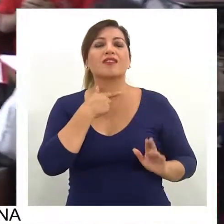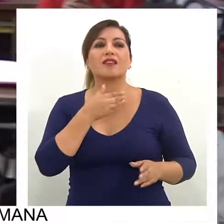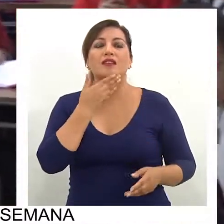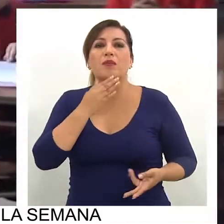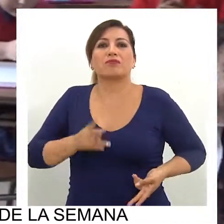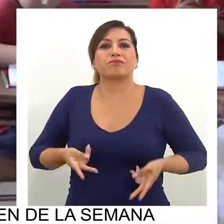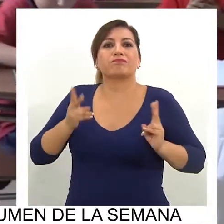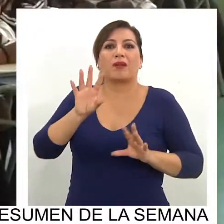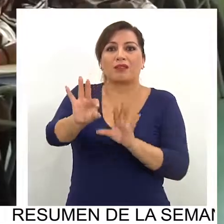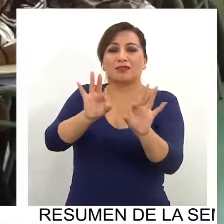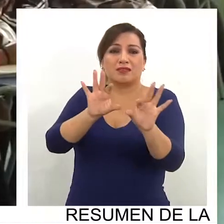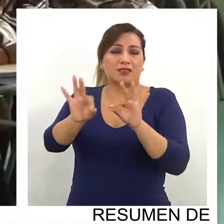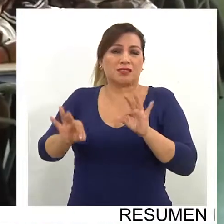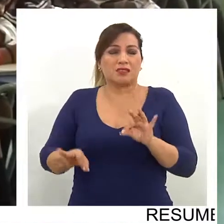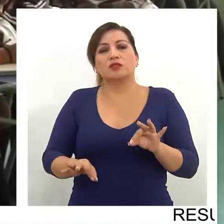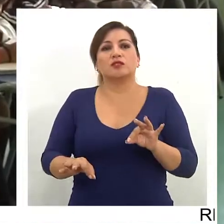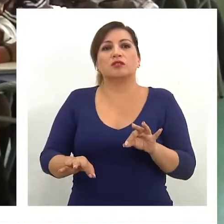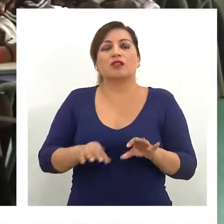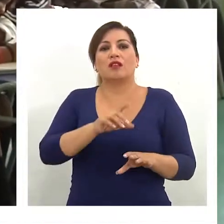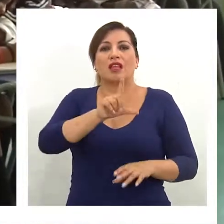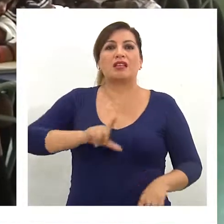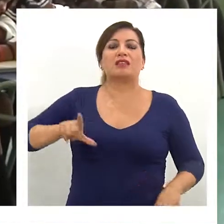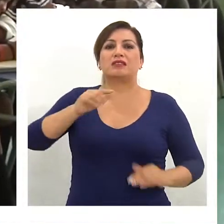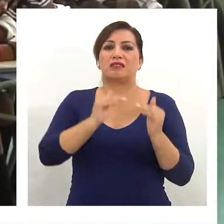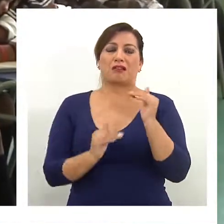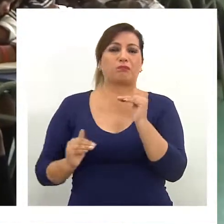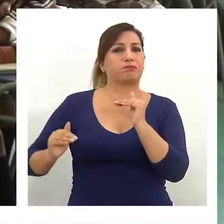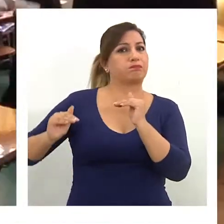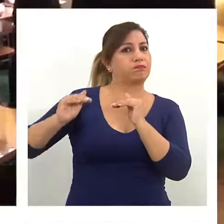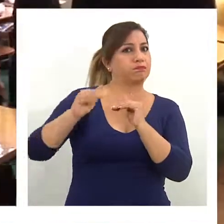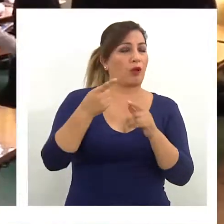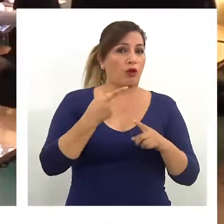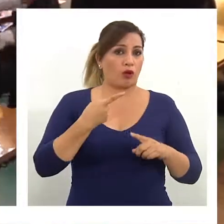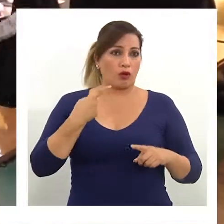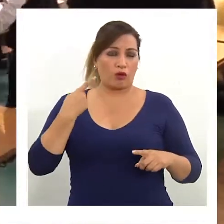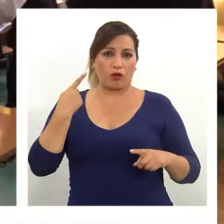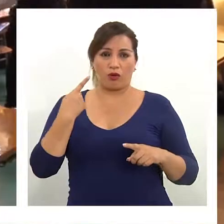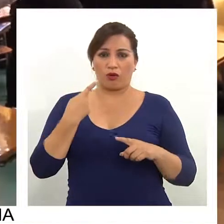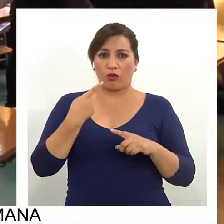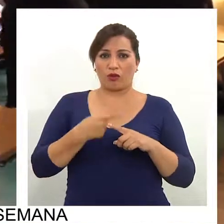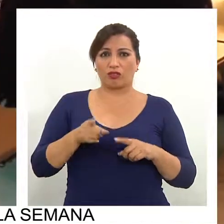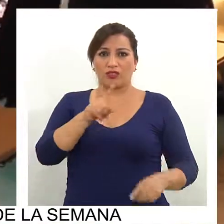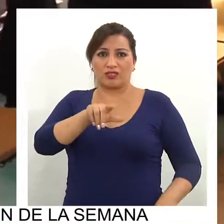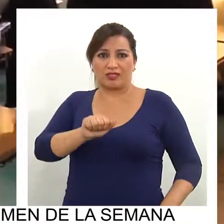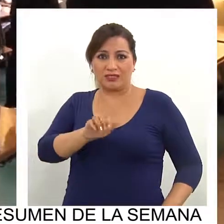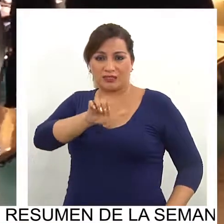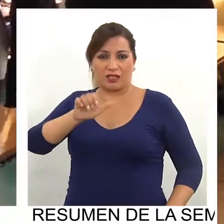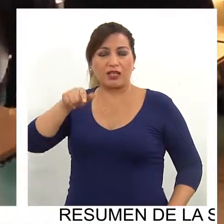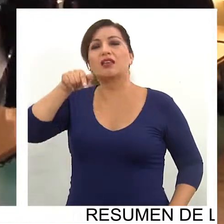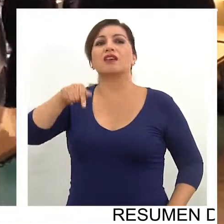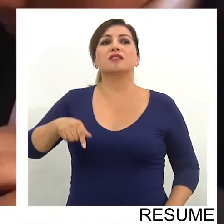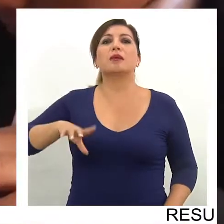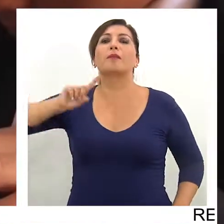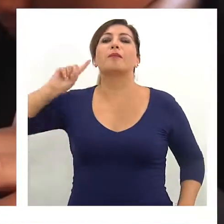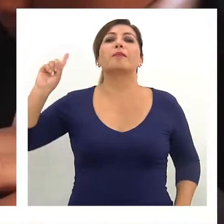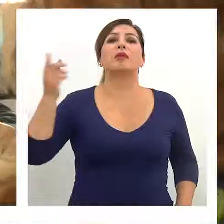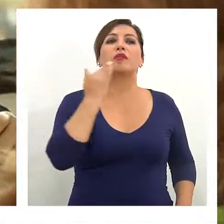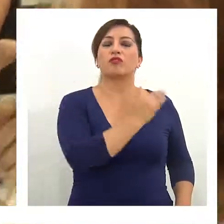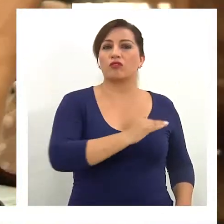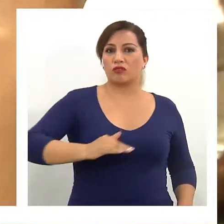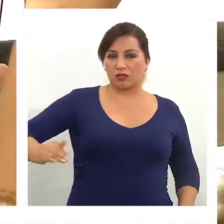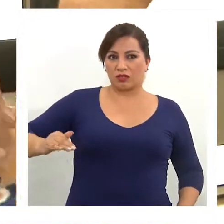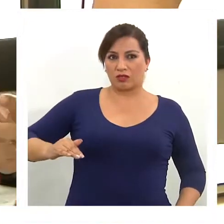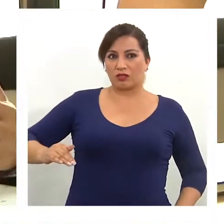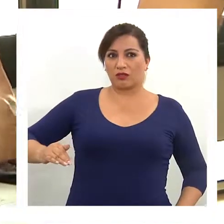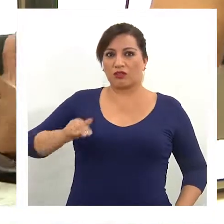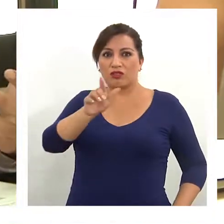además de permitir la selección por mérito en liceos de alta exigencia y otro para reformar el SAE, es darle prioridad a niños de